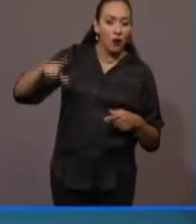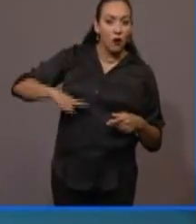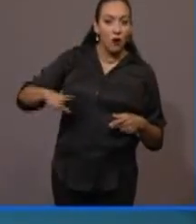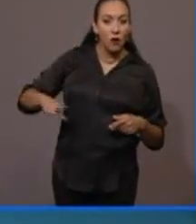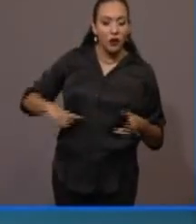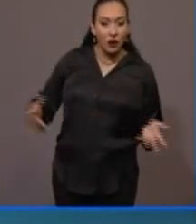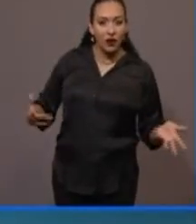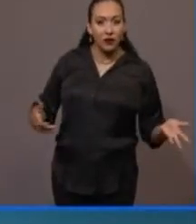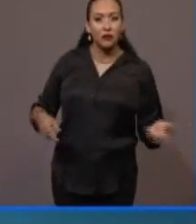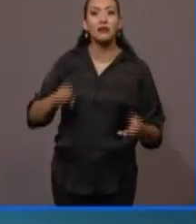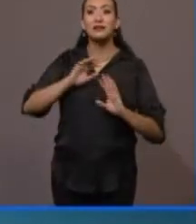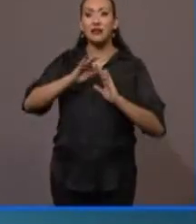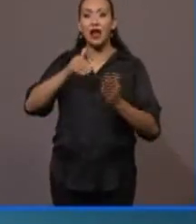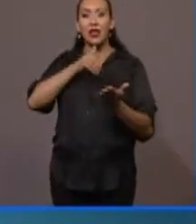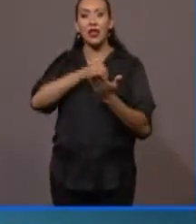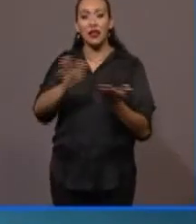gobierno.